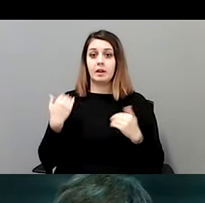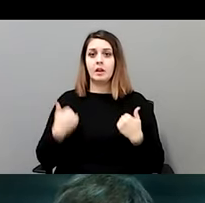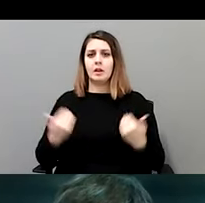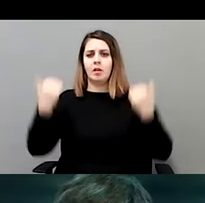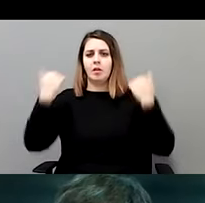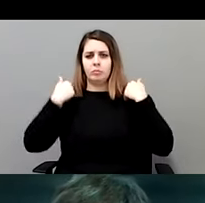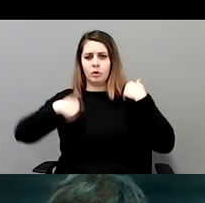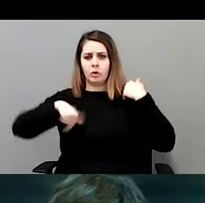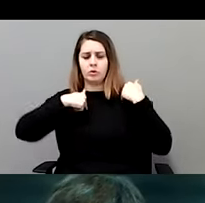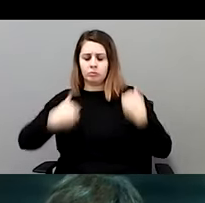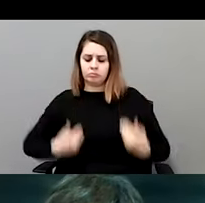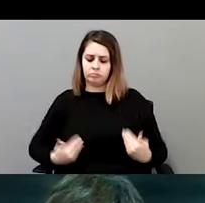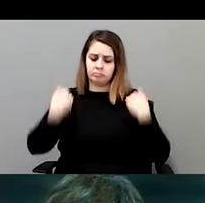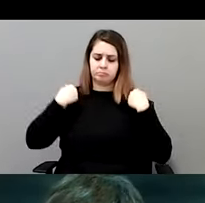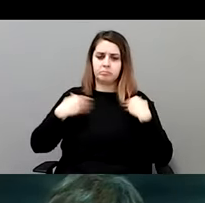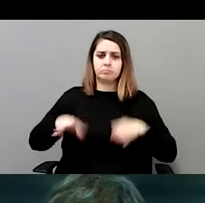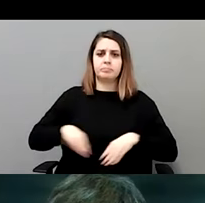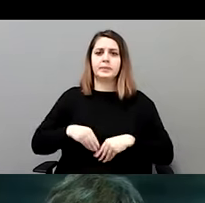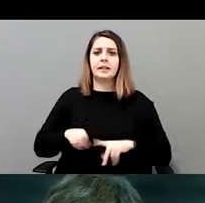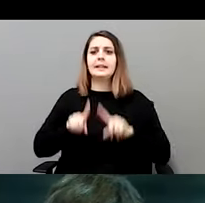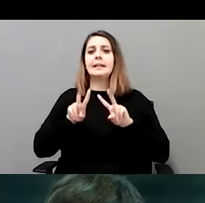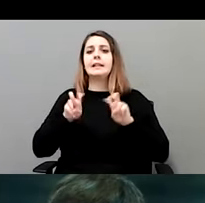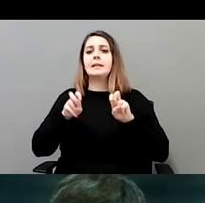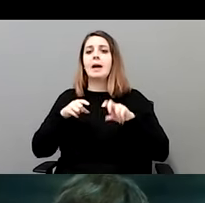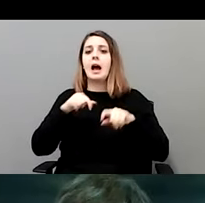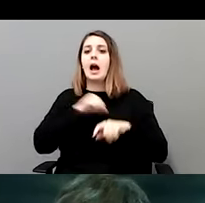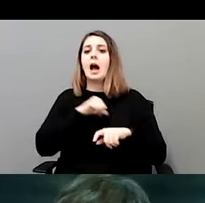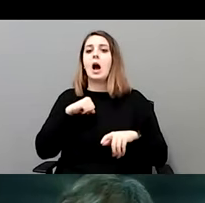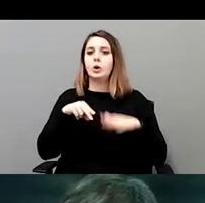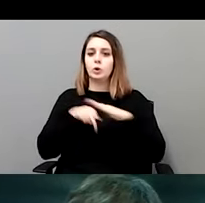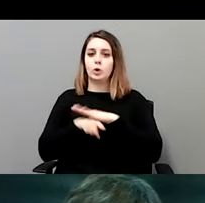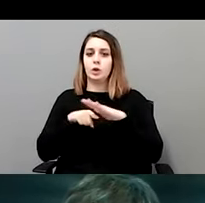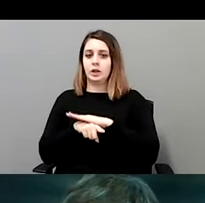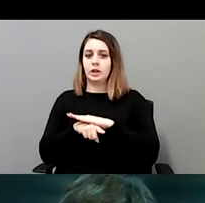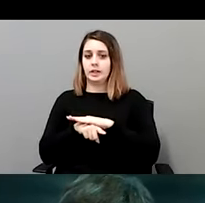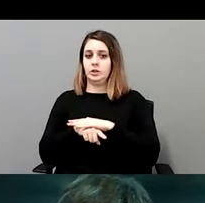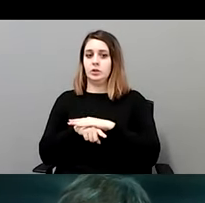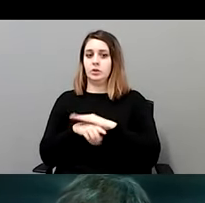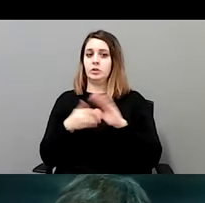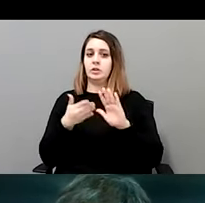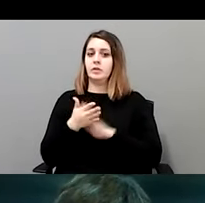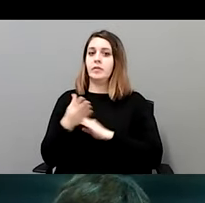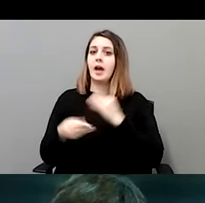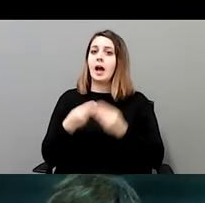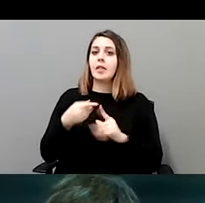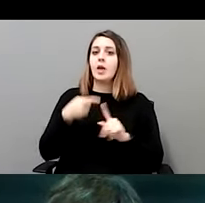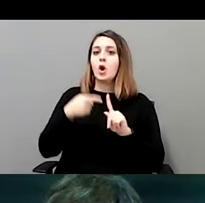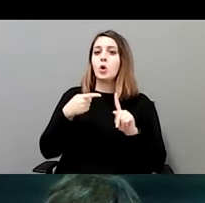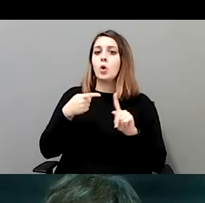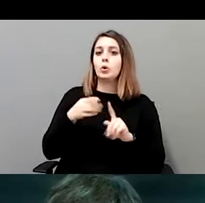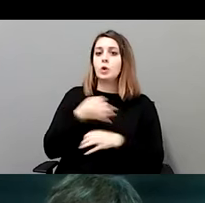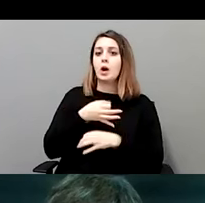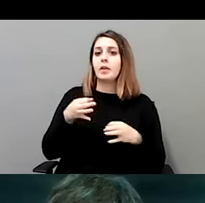responsabilizarnos de la autogestión. Es decir, de hacer un uso adecuado de la